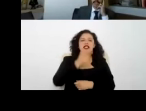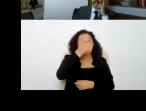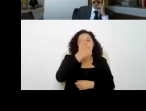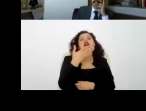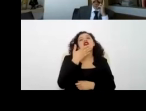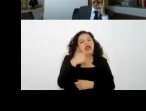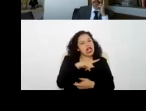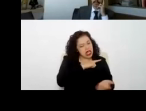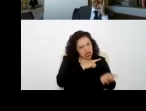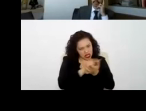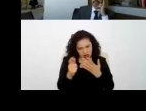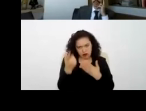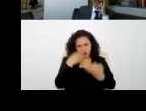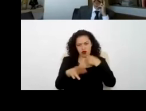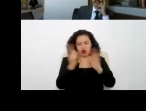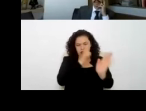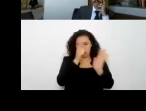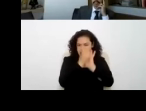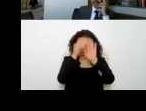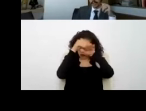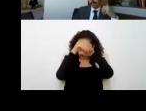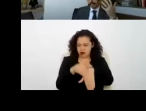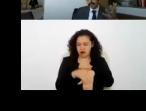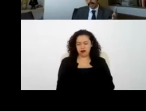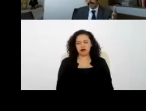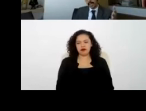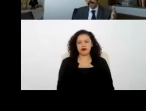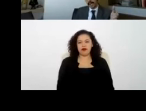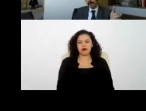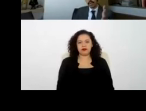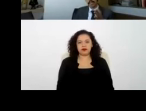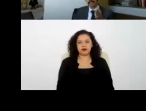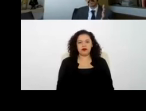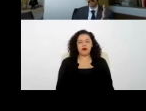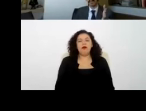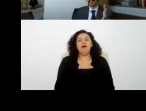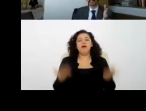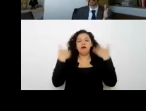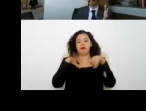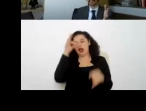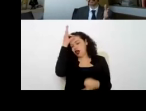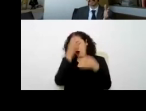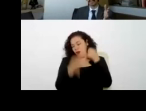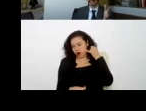un origen lícito de estos recursos. Posteriormente, en la última etapa,